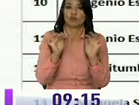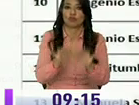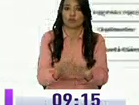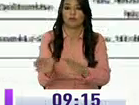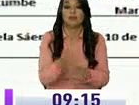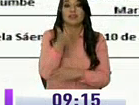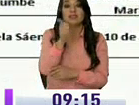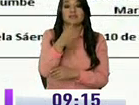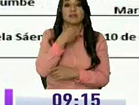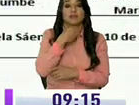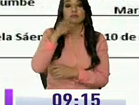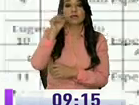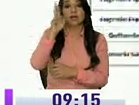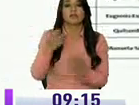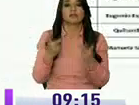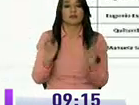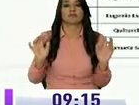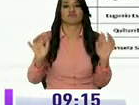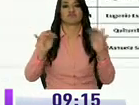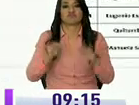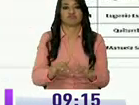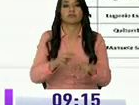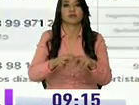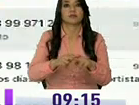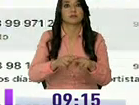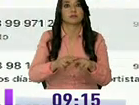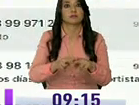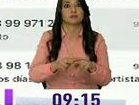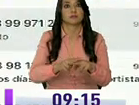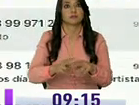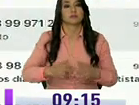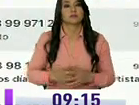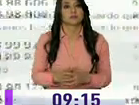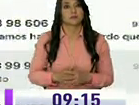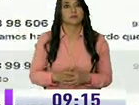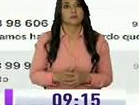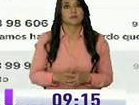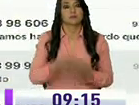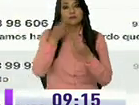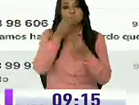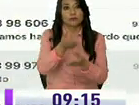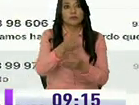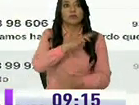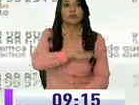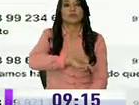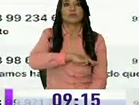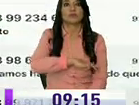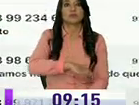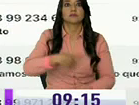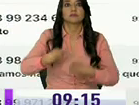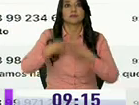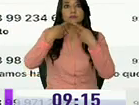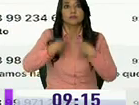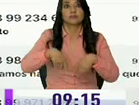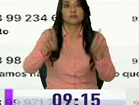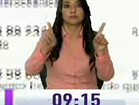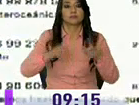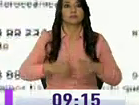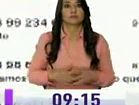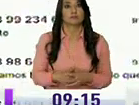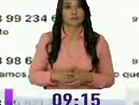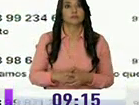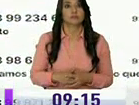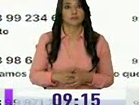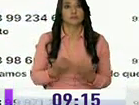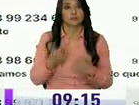de agosto y Tarqui, hay concentración de taxistas, informa el municipio del Distrito Metropolitano de Quito